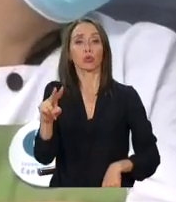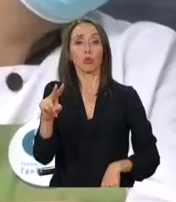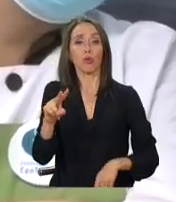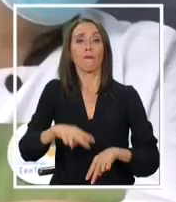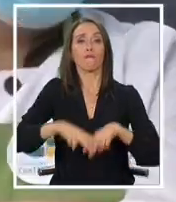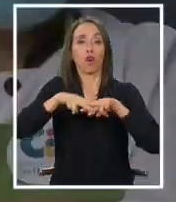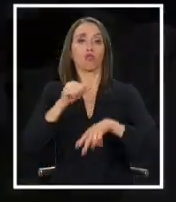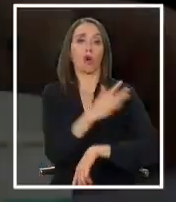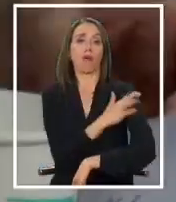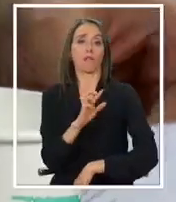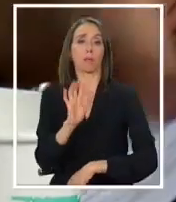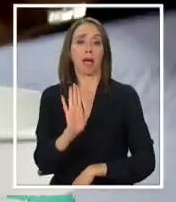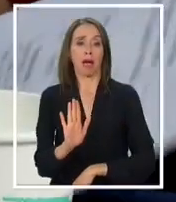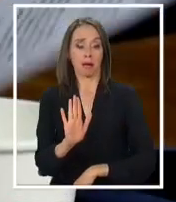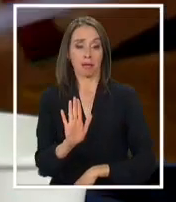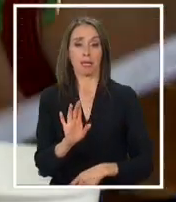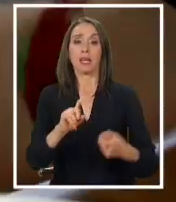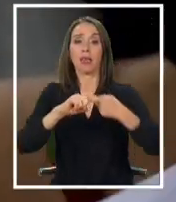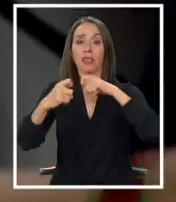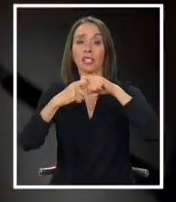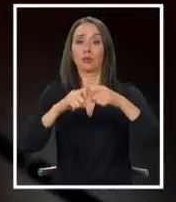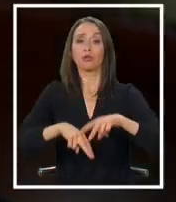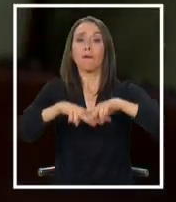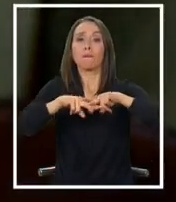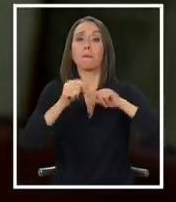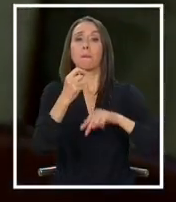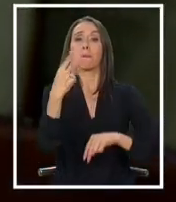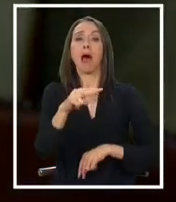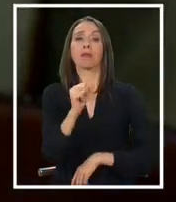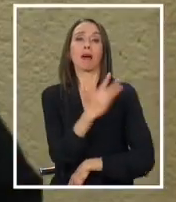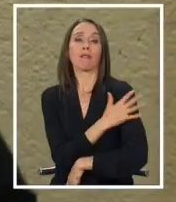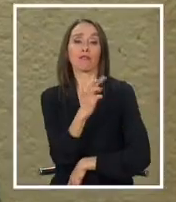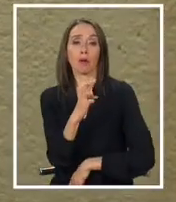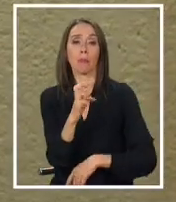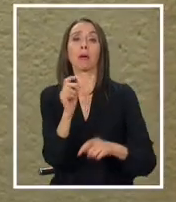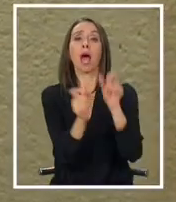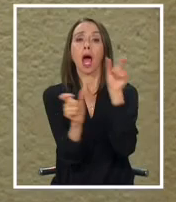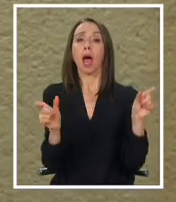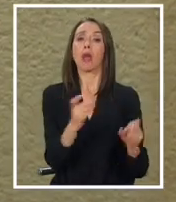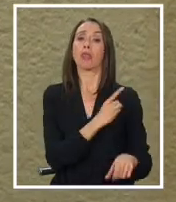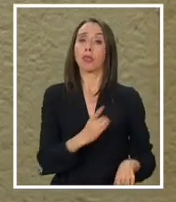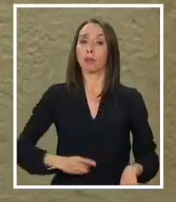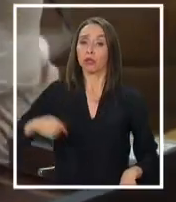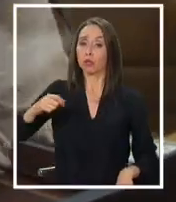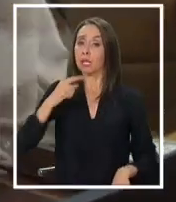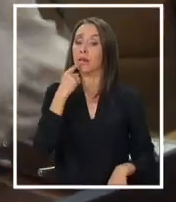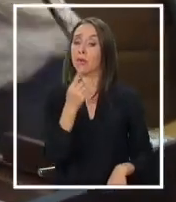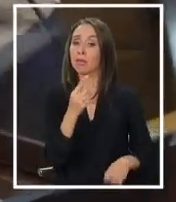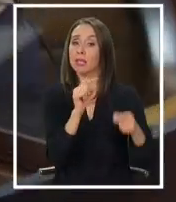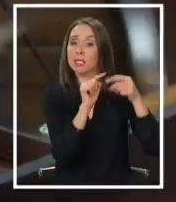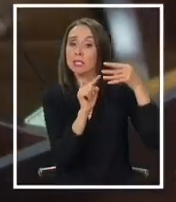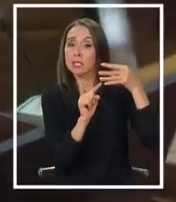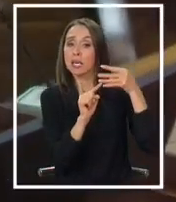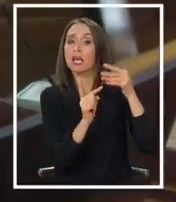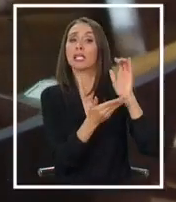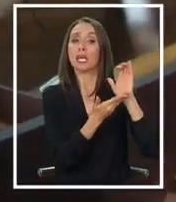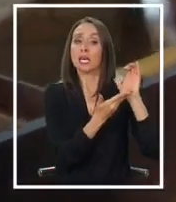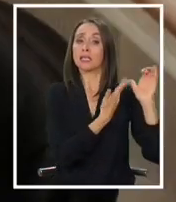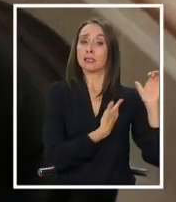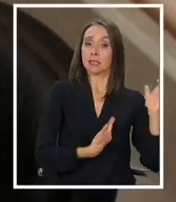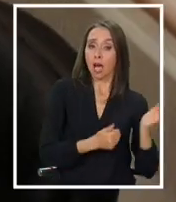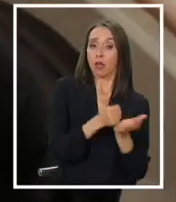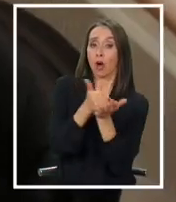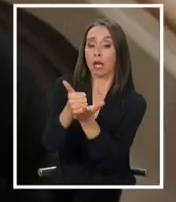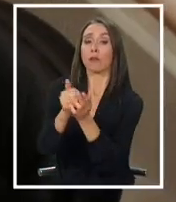fondo previsional. Debate por los fondos, al que algunos parlamentarios siguen poniendo como condicionante una eventual ayuda del gobierno